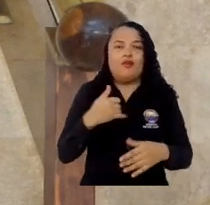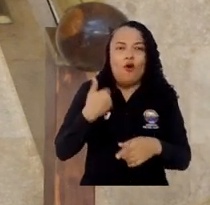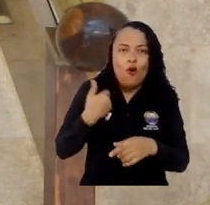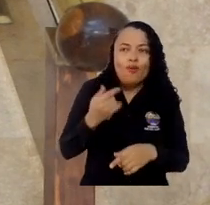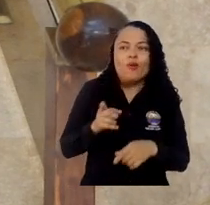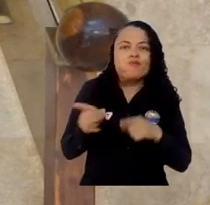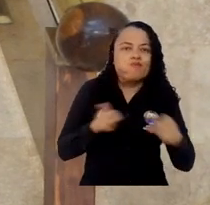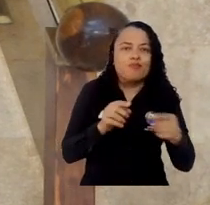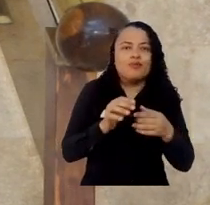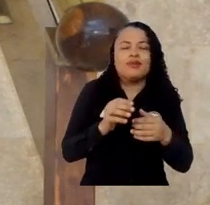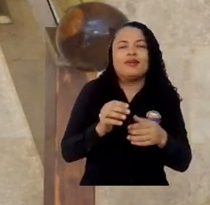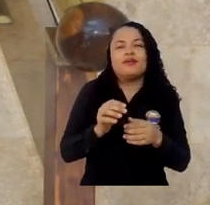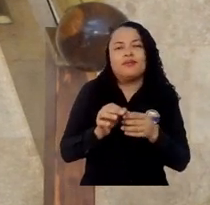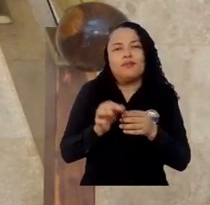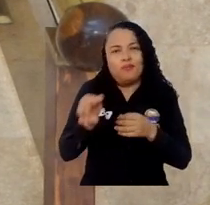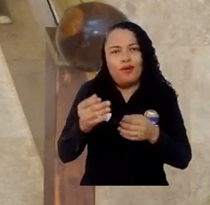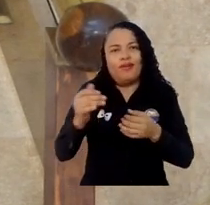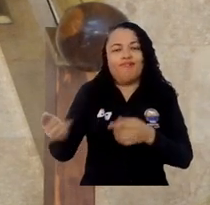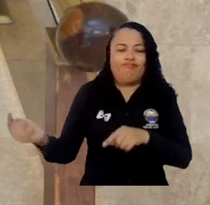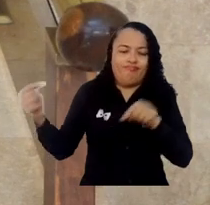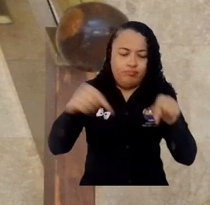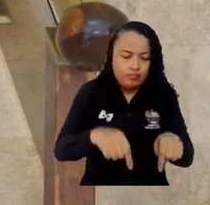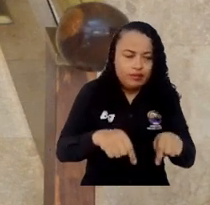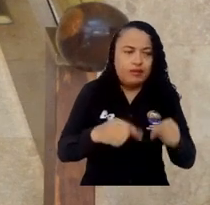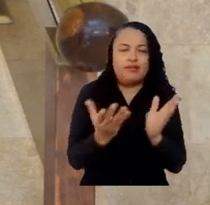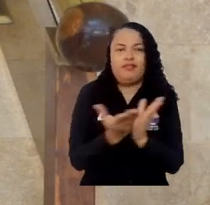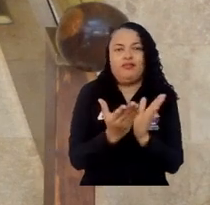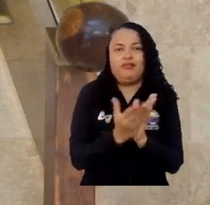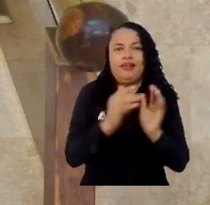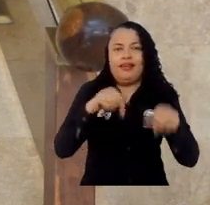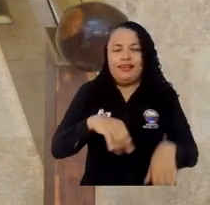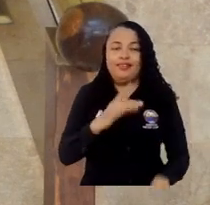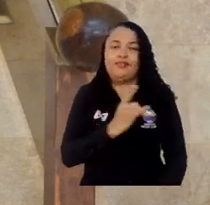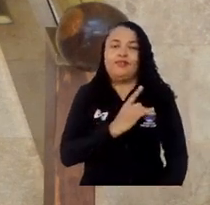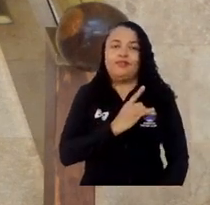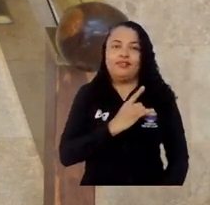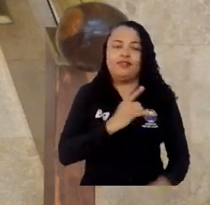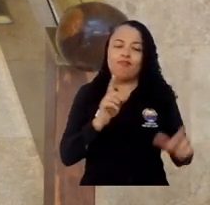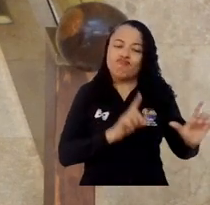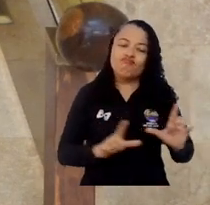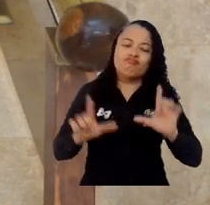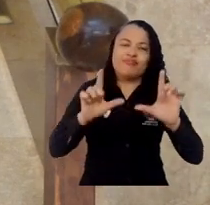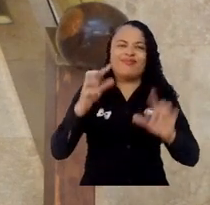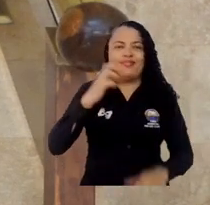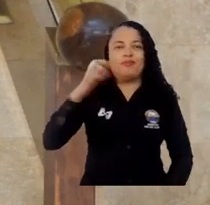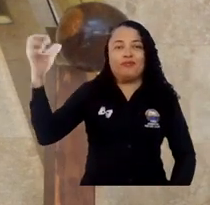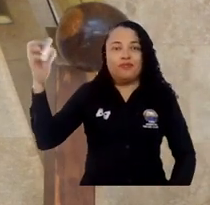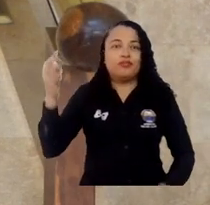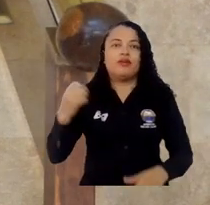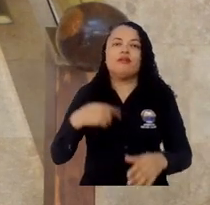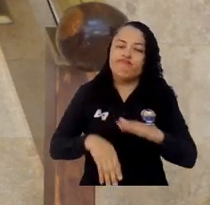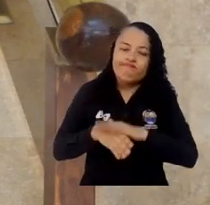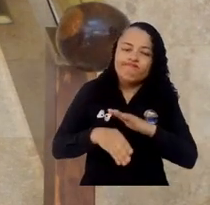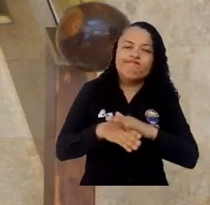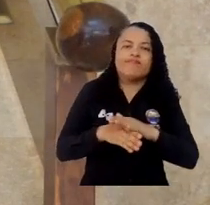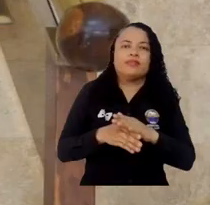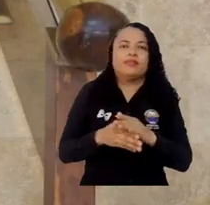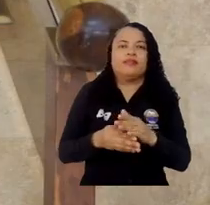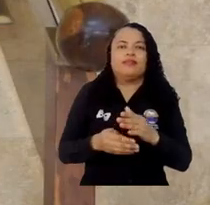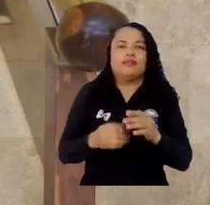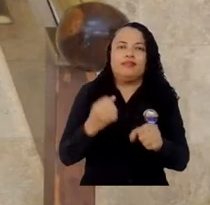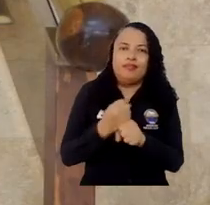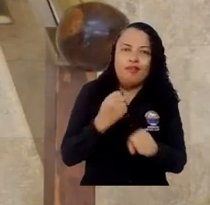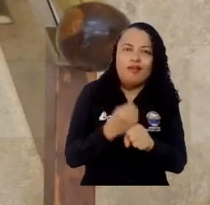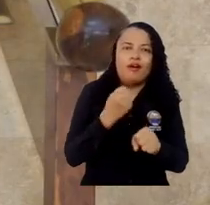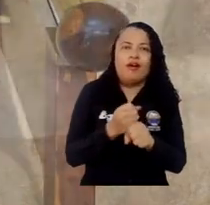provenientes de este municipio de poder estudiar en esta universidad y graduarnos como profesionales para seguir cultivando y